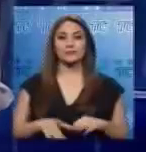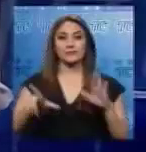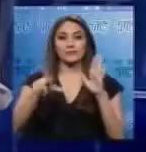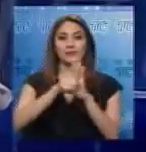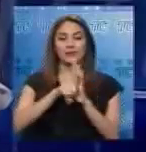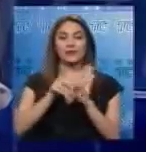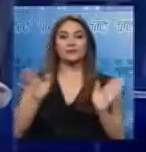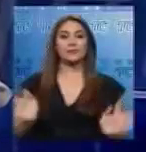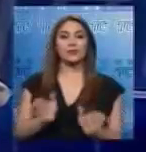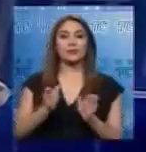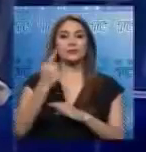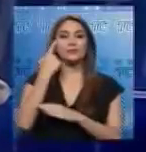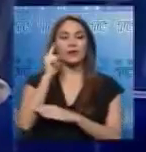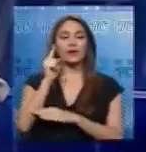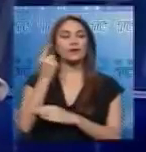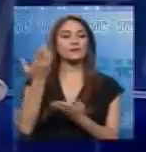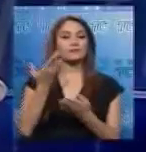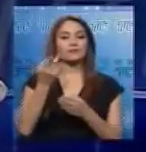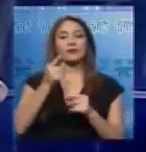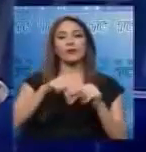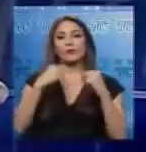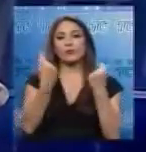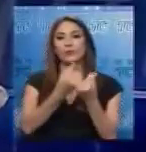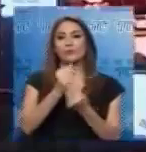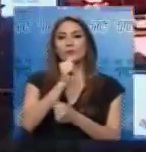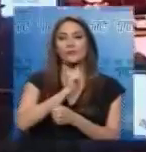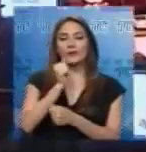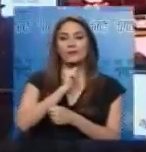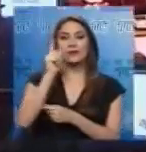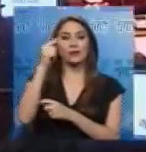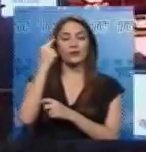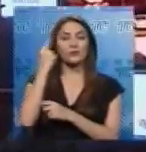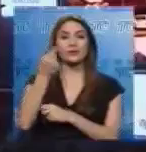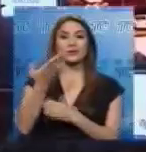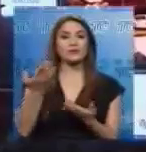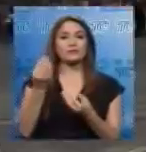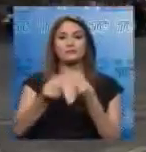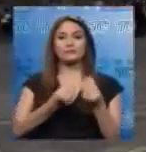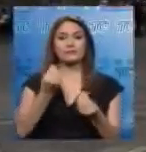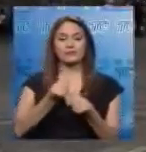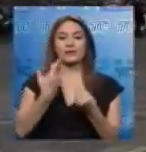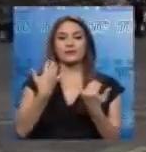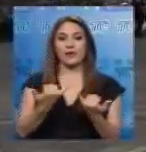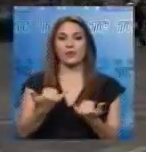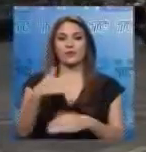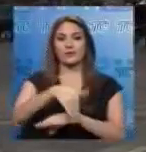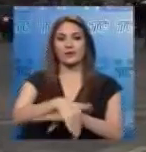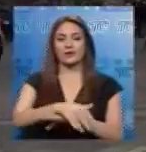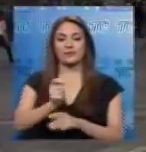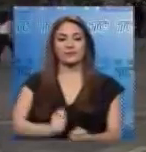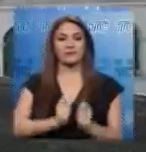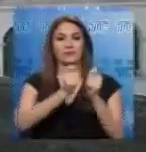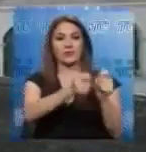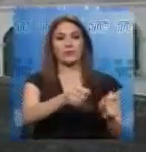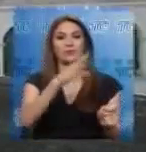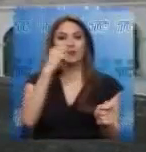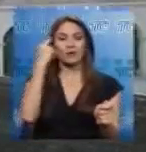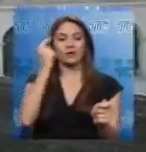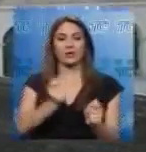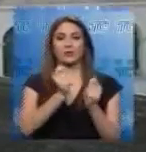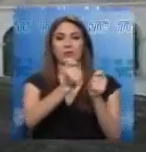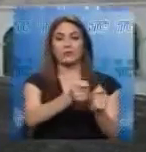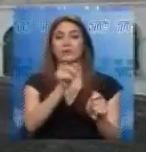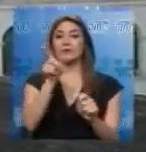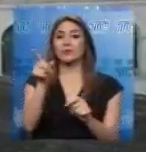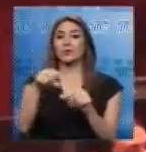ley de incentivos para alianzas público-privadas, aprobada el martes en la Asamblea, fue remitida esta tarde a la Presidencia de la República. El